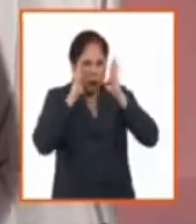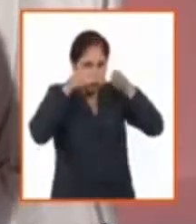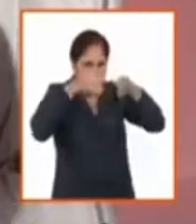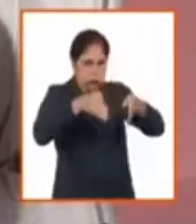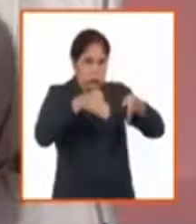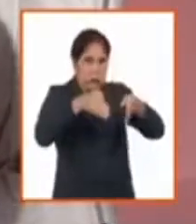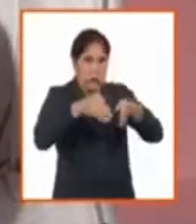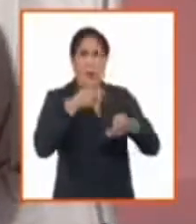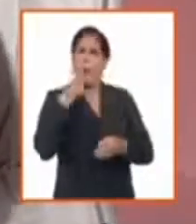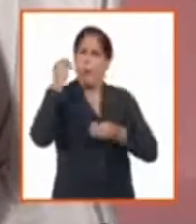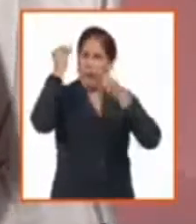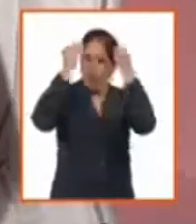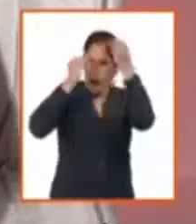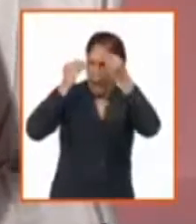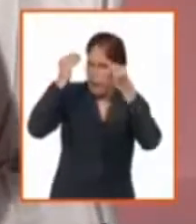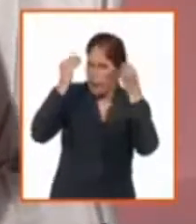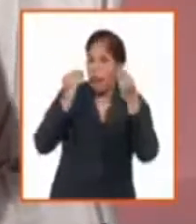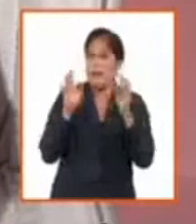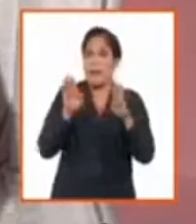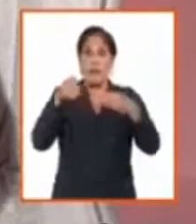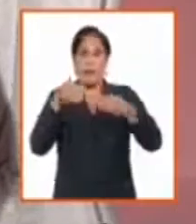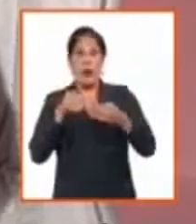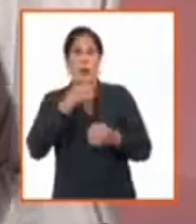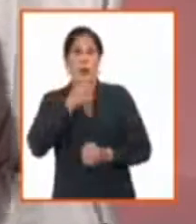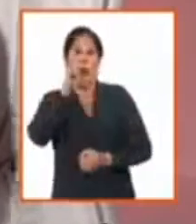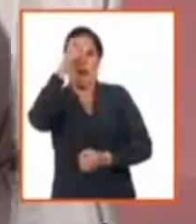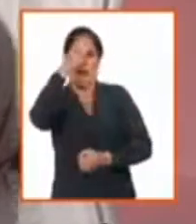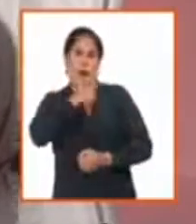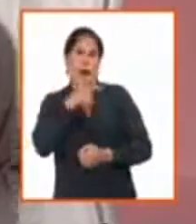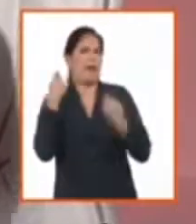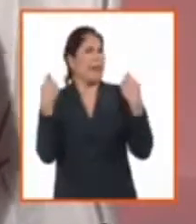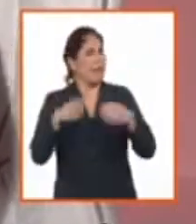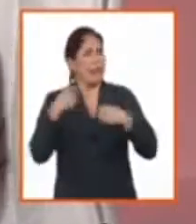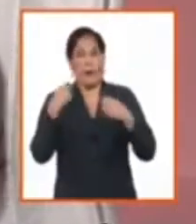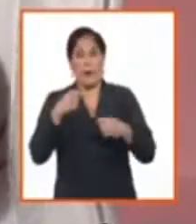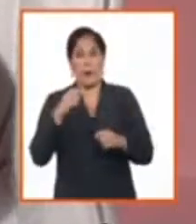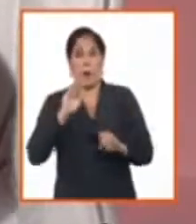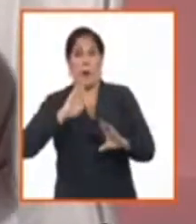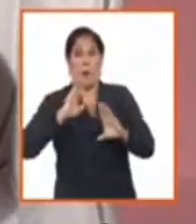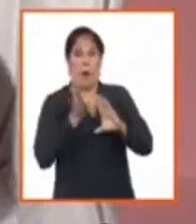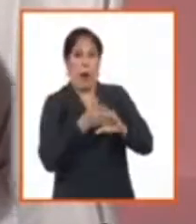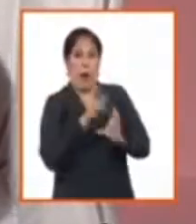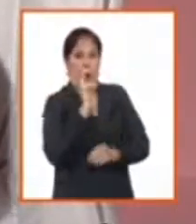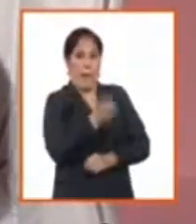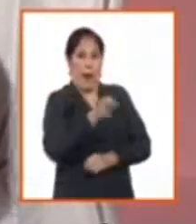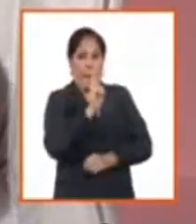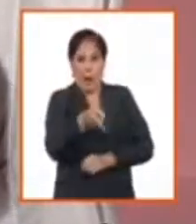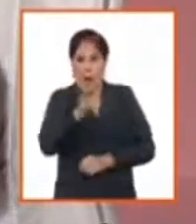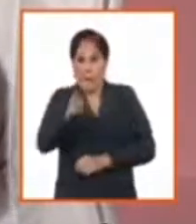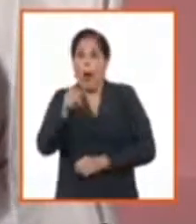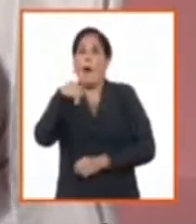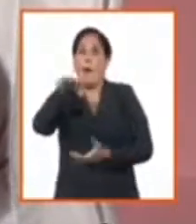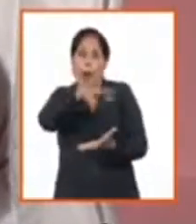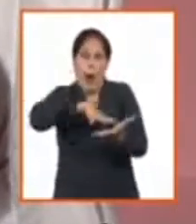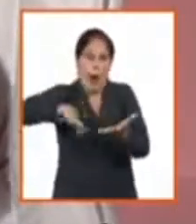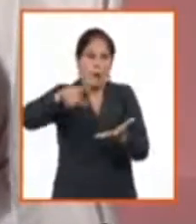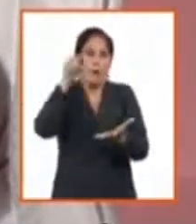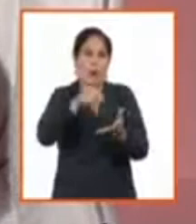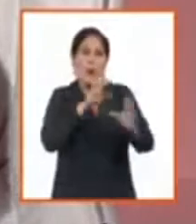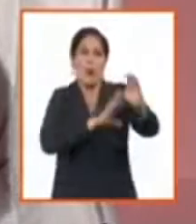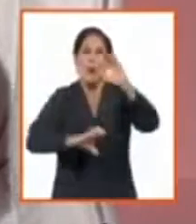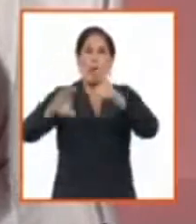reformularlo hay que cerrarlas hay que decir todas las acusaciones posibles se hicieron ahí se hicieron en la cumbre